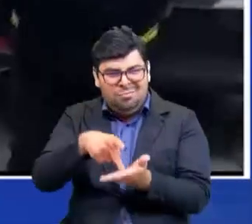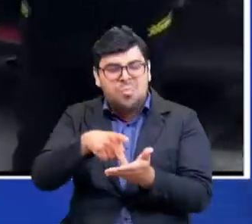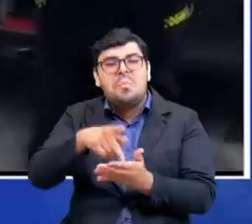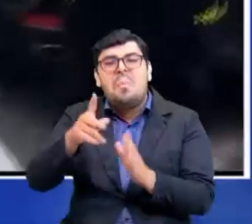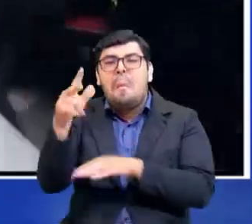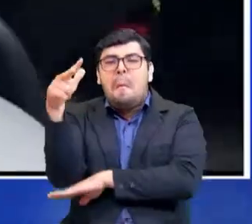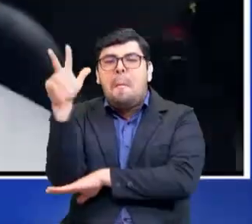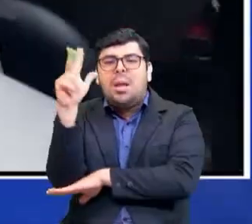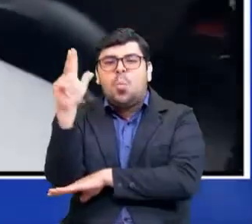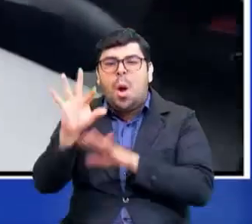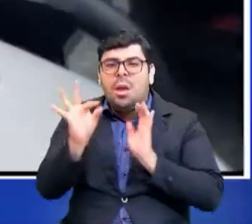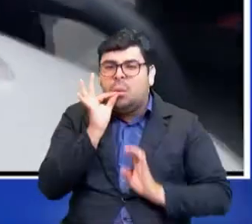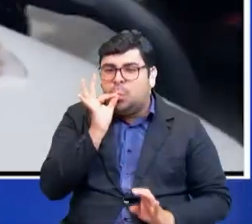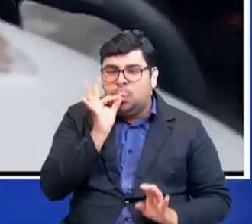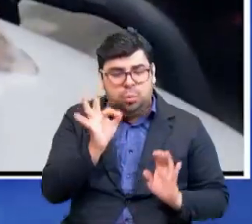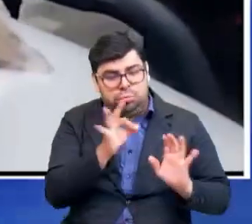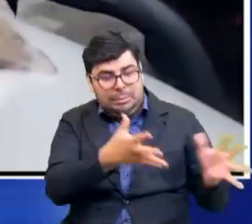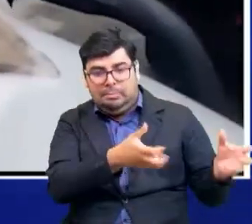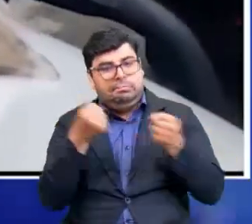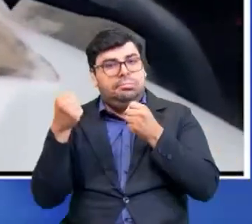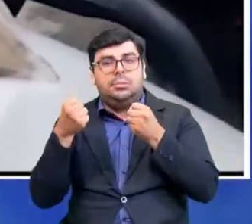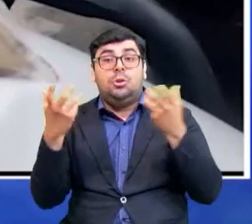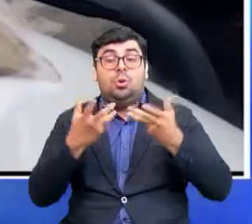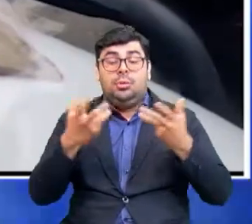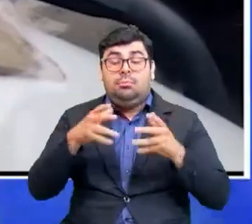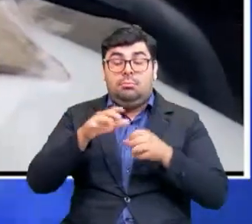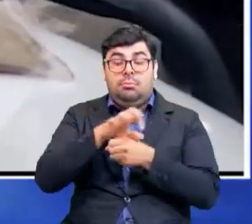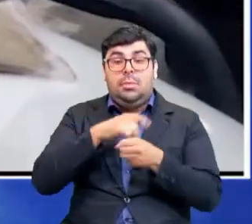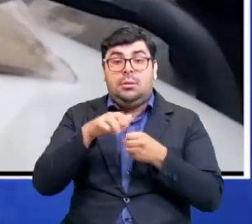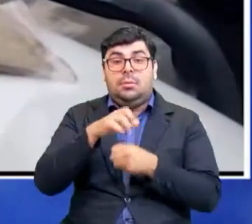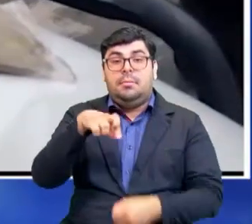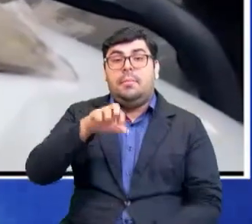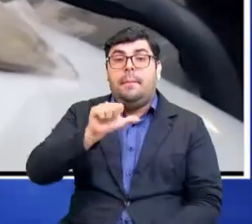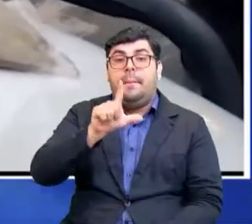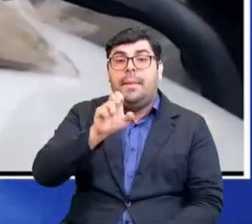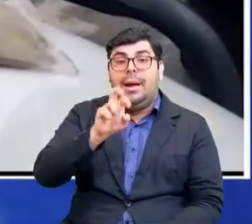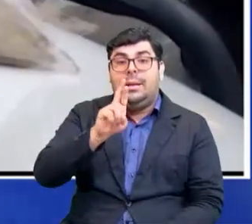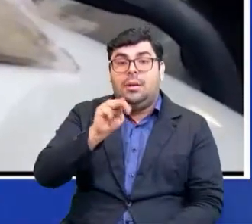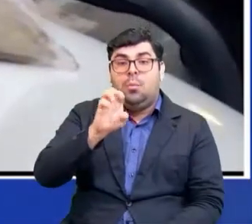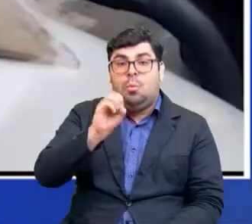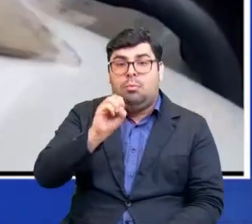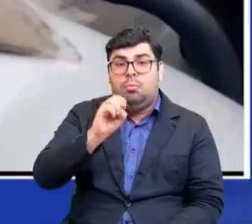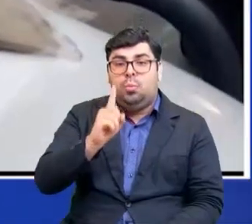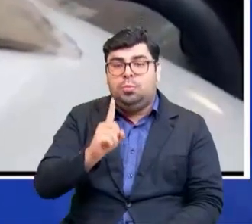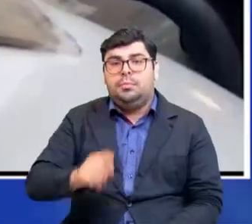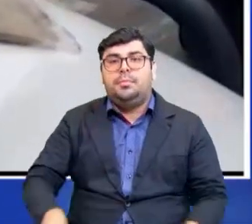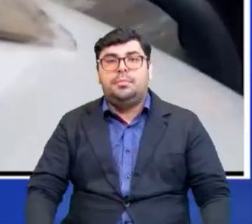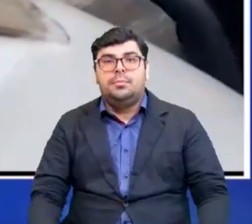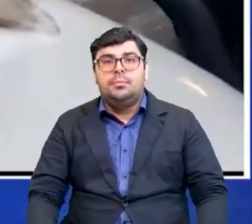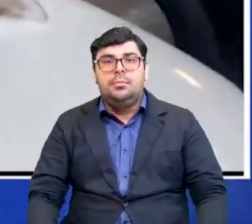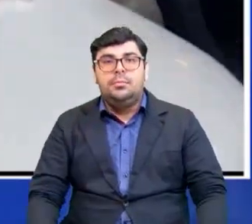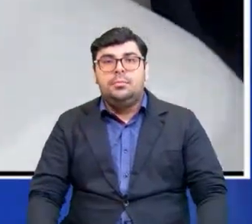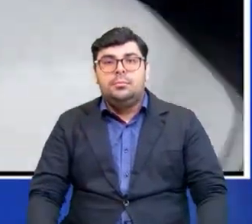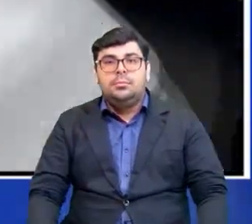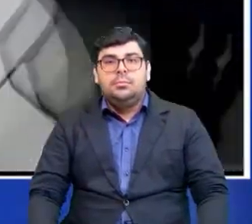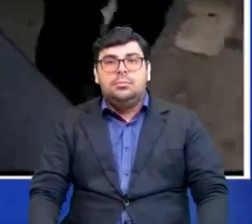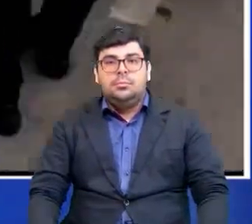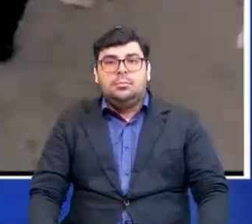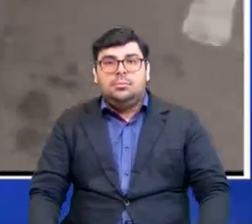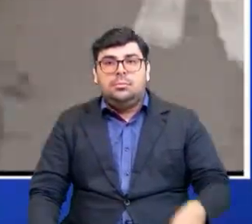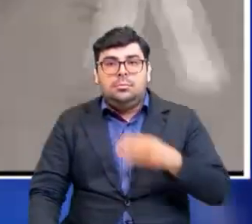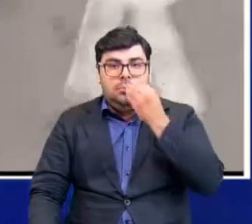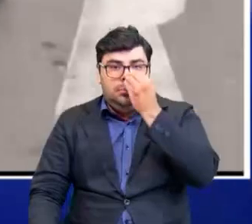lugar en la calle 1 Baco, carrera cuarta del barrio Palermo 1 del municipio de Piedecuesta, Santander. Con elementos